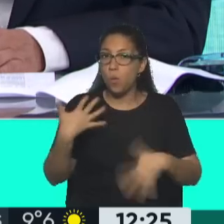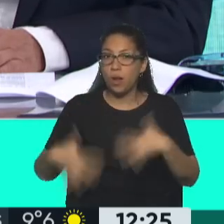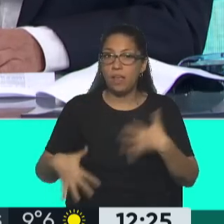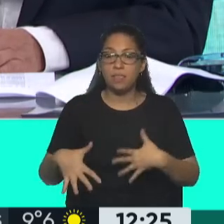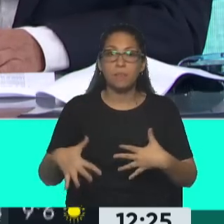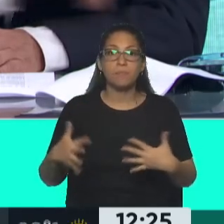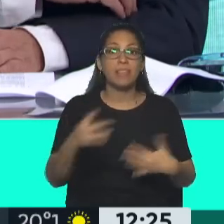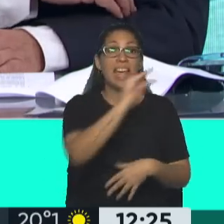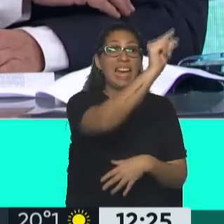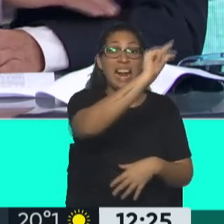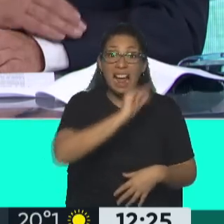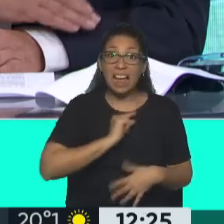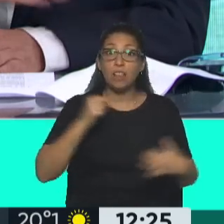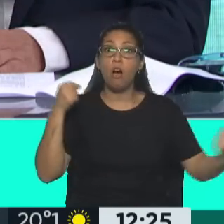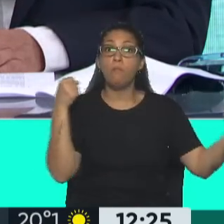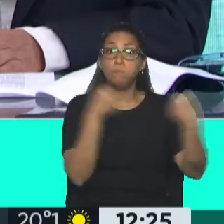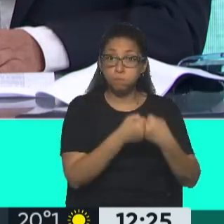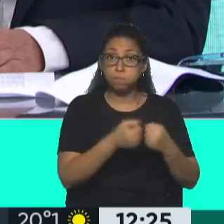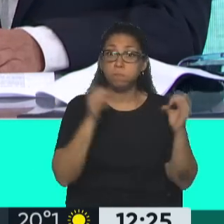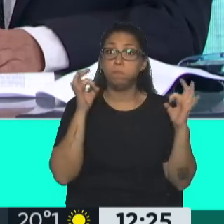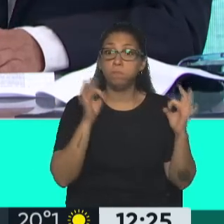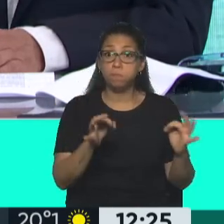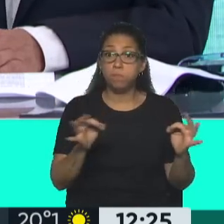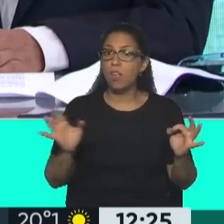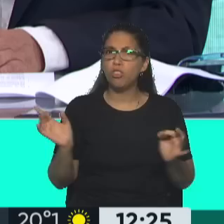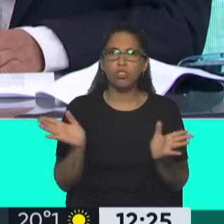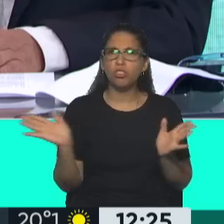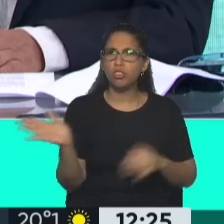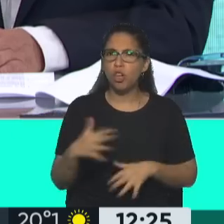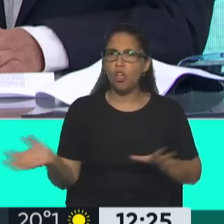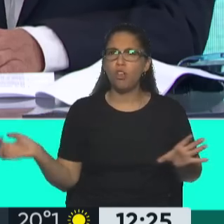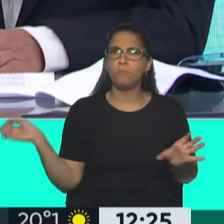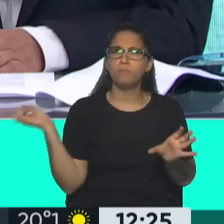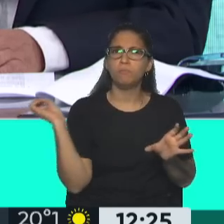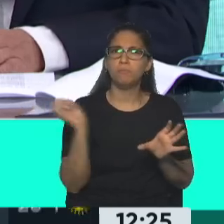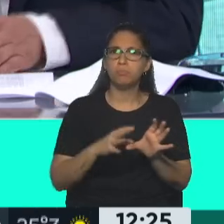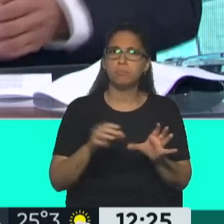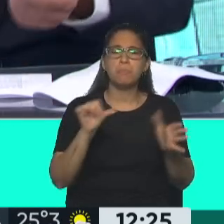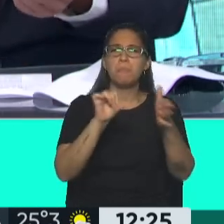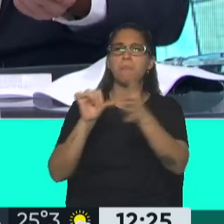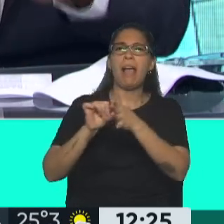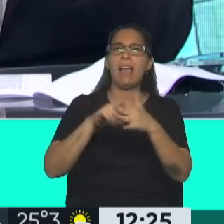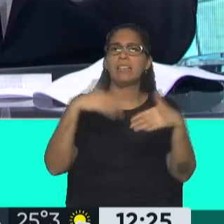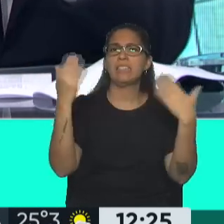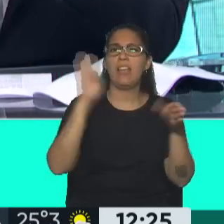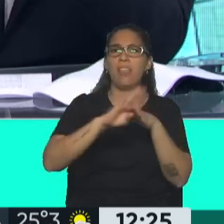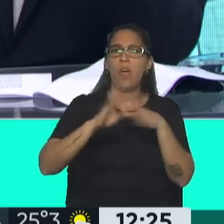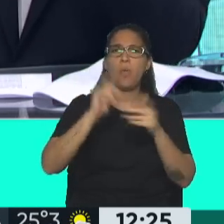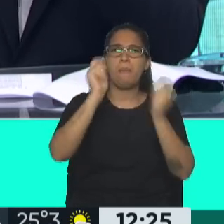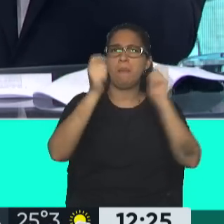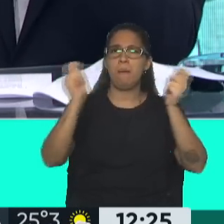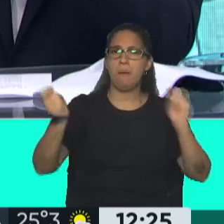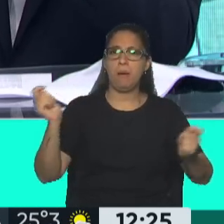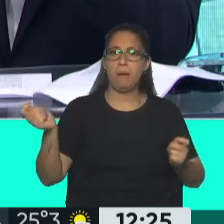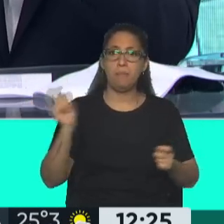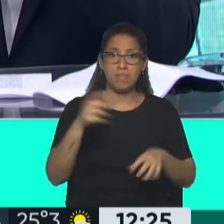que se tomó el crédito, se envió todo al pago de la deuda y cancelación de fondos con el exterior que eran deudas inclusive de los